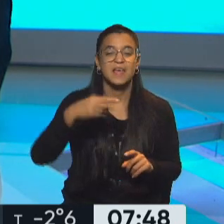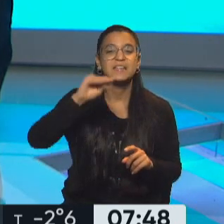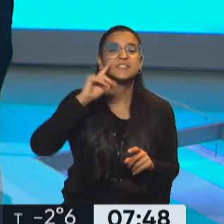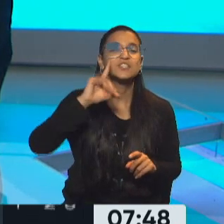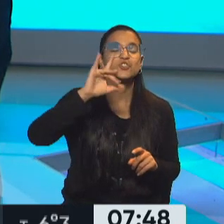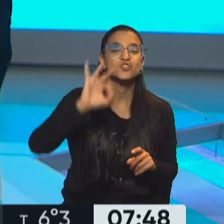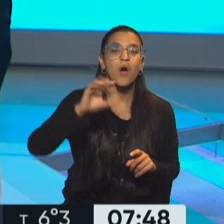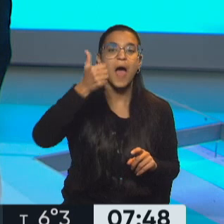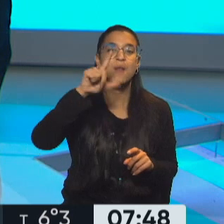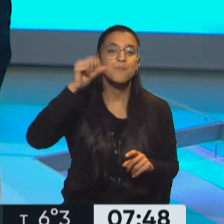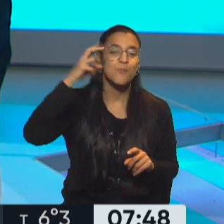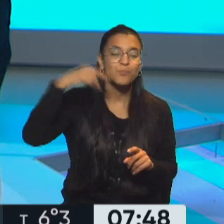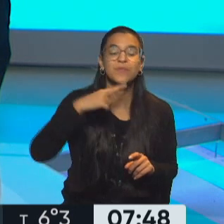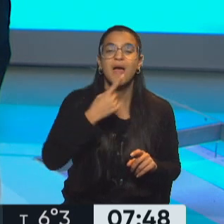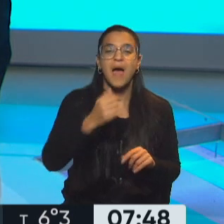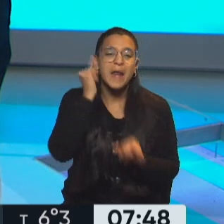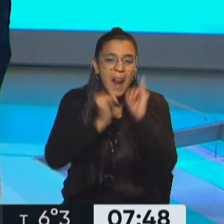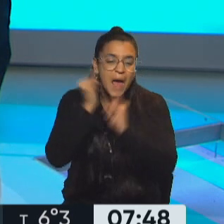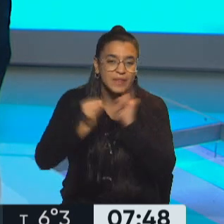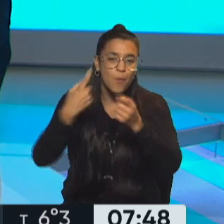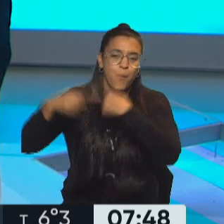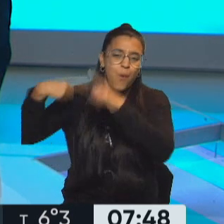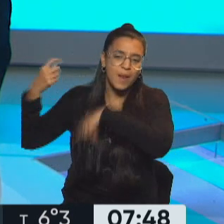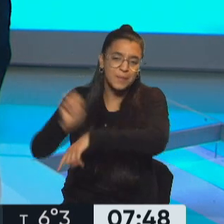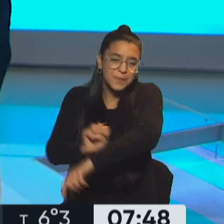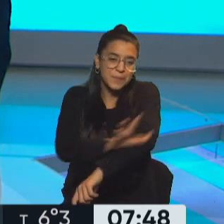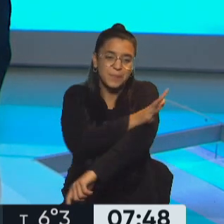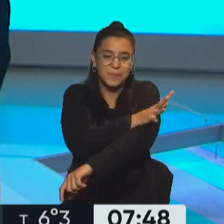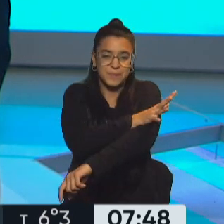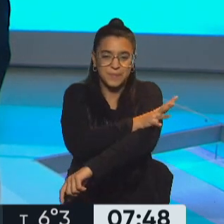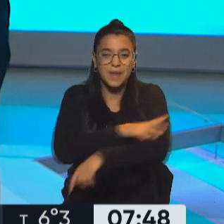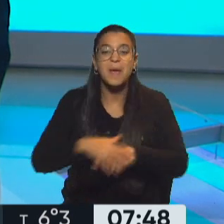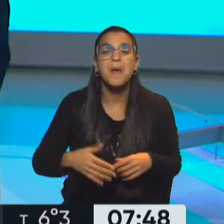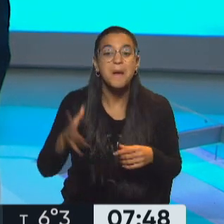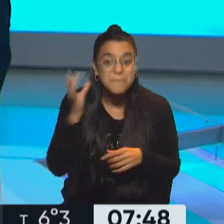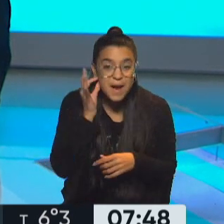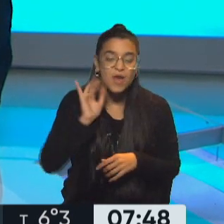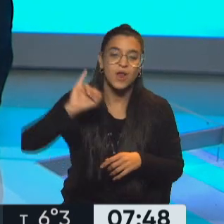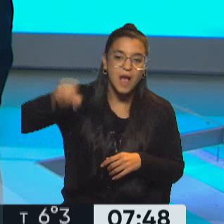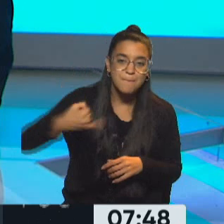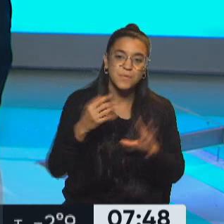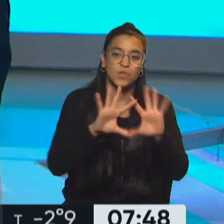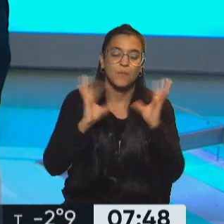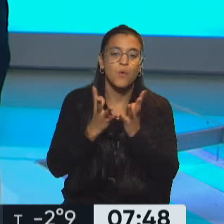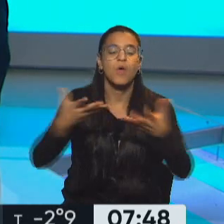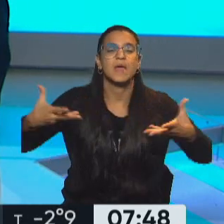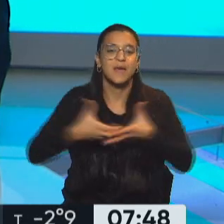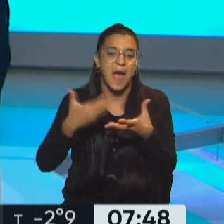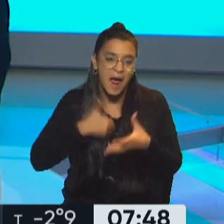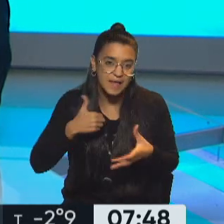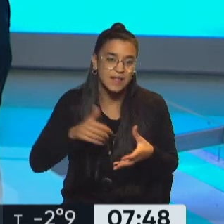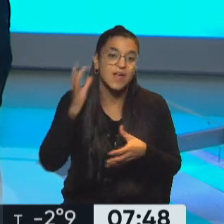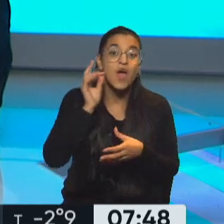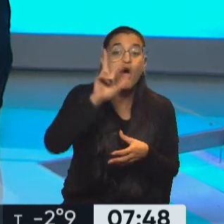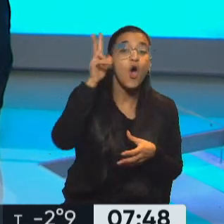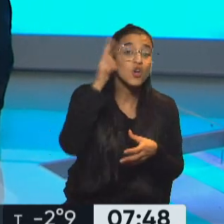relatando volver atrás a emocionarnos con maradona campeón del mundo la selección argentina